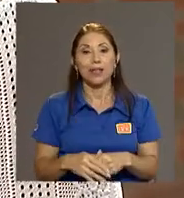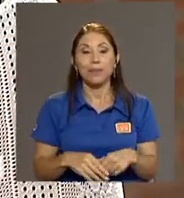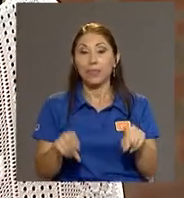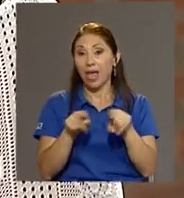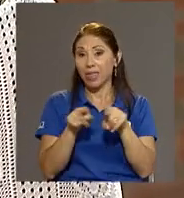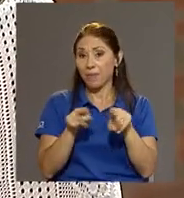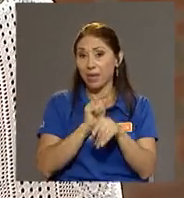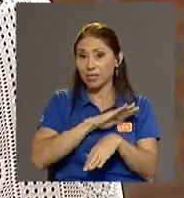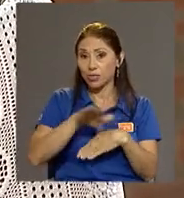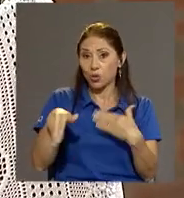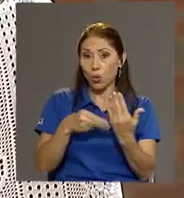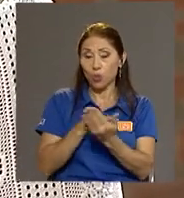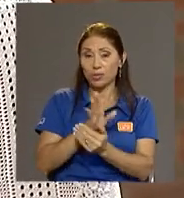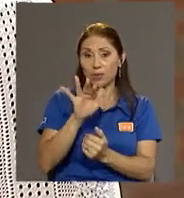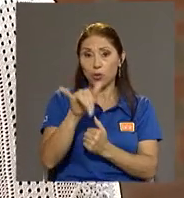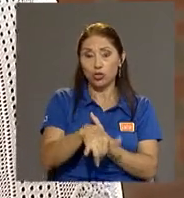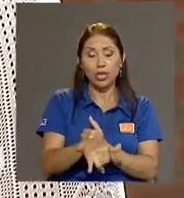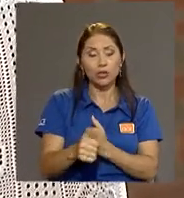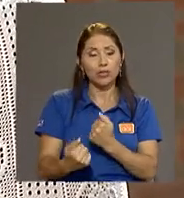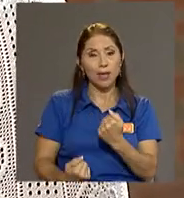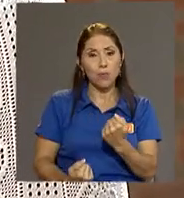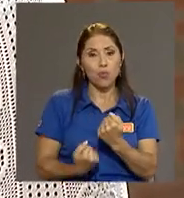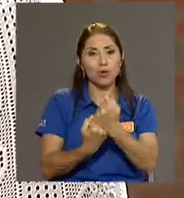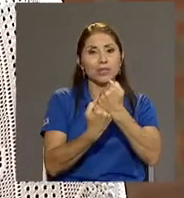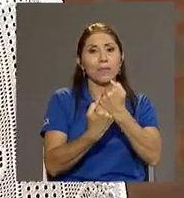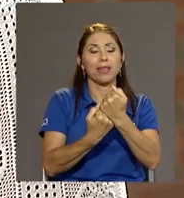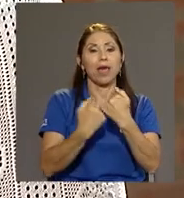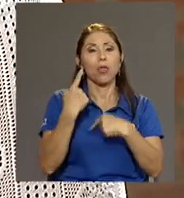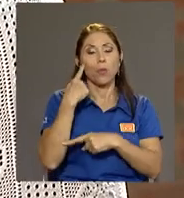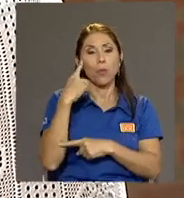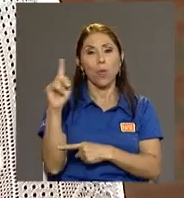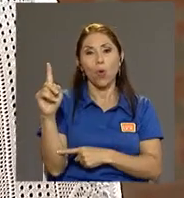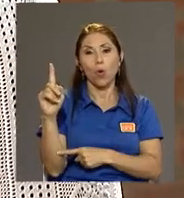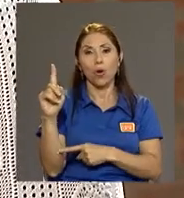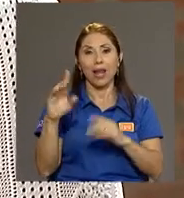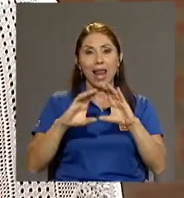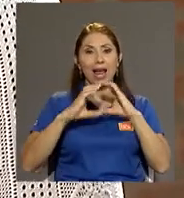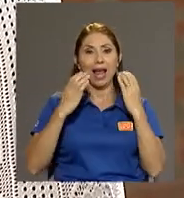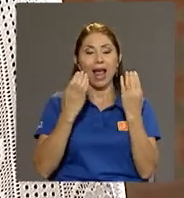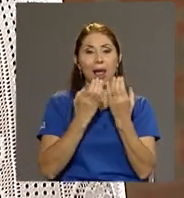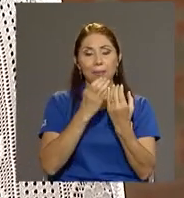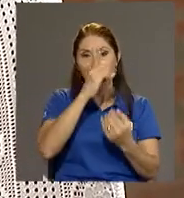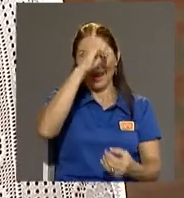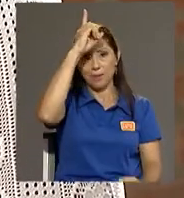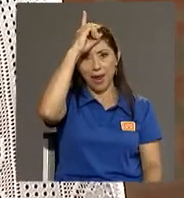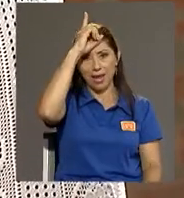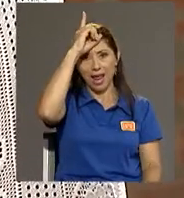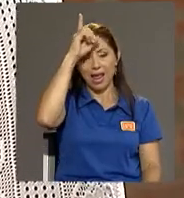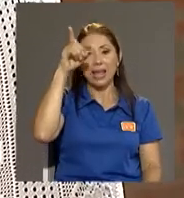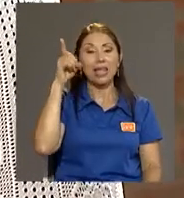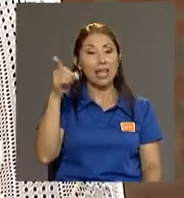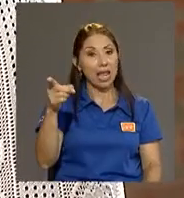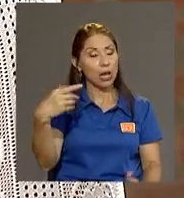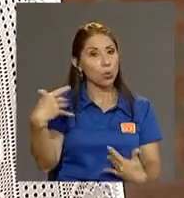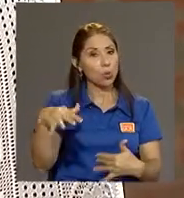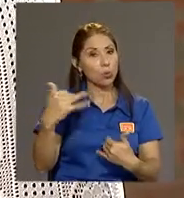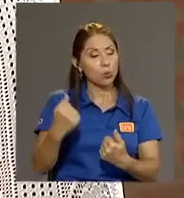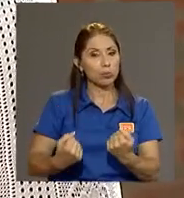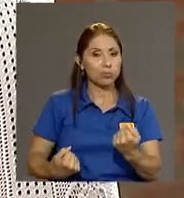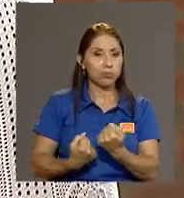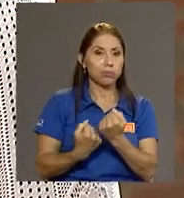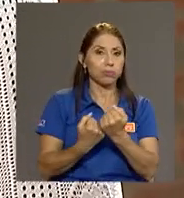todo este proyecto está muy respaldado también por la Cámara Alemana, que nos da un gran respaldo a nivel